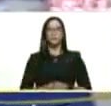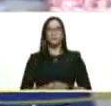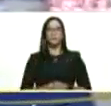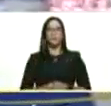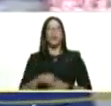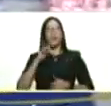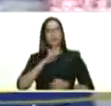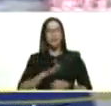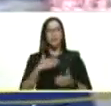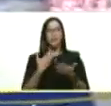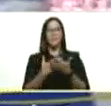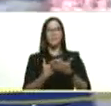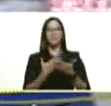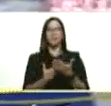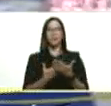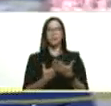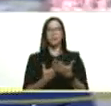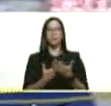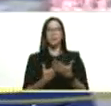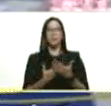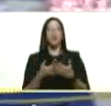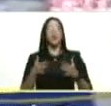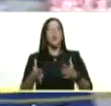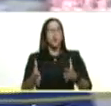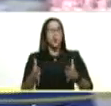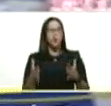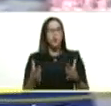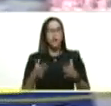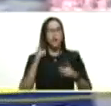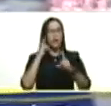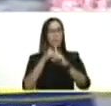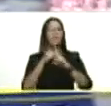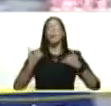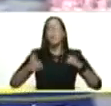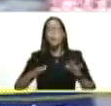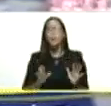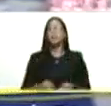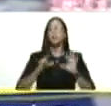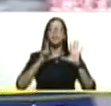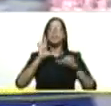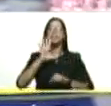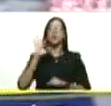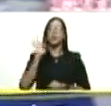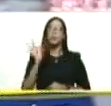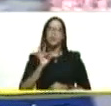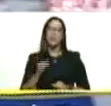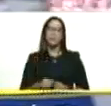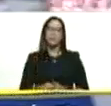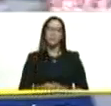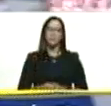estaría planteado lograr la meta por lo menos del 75%.